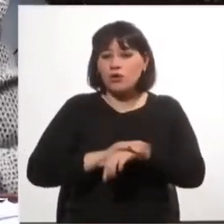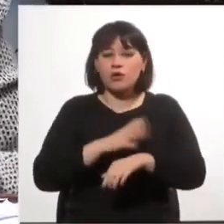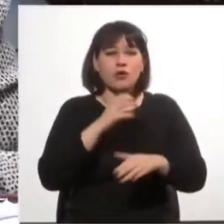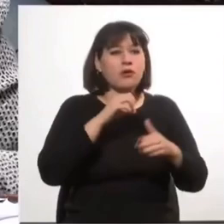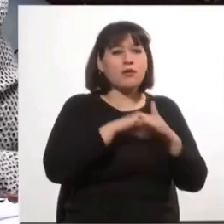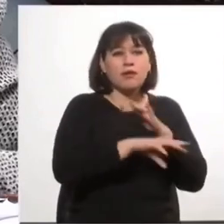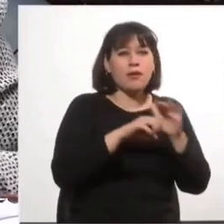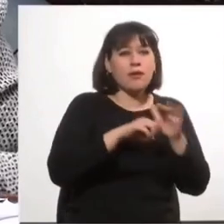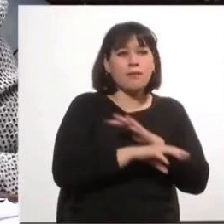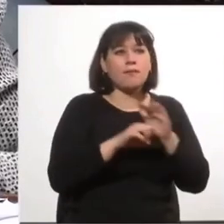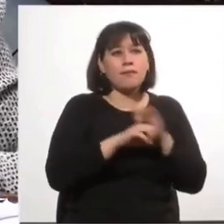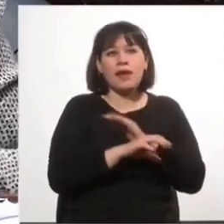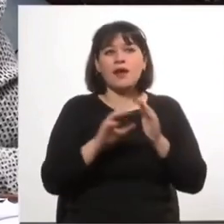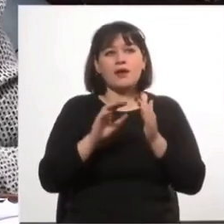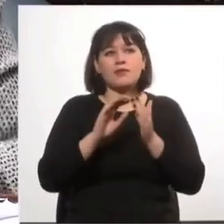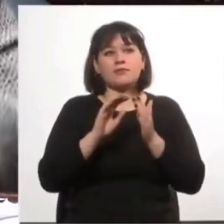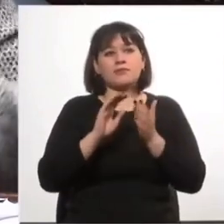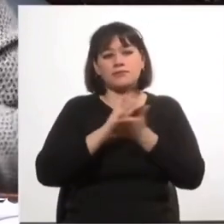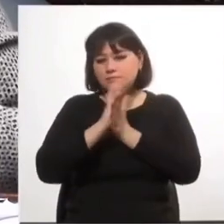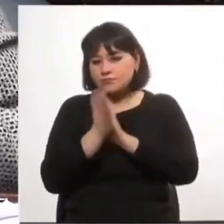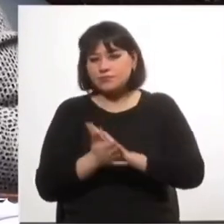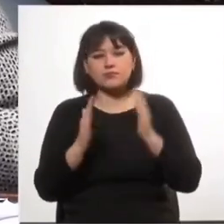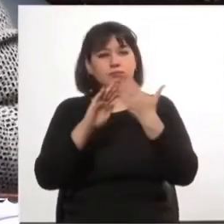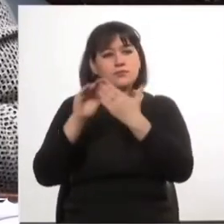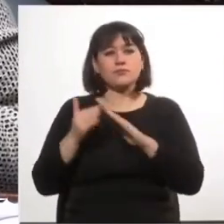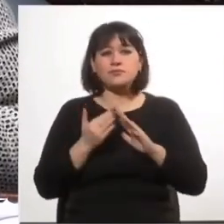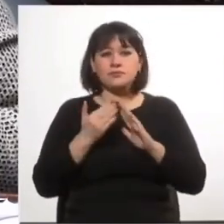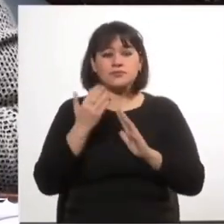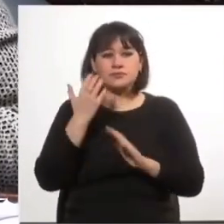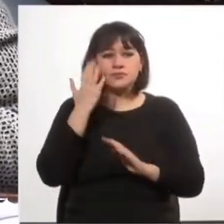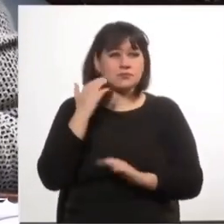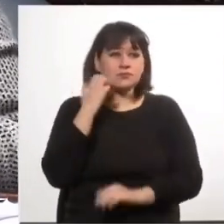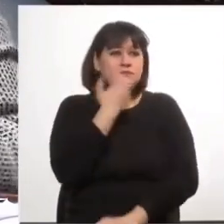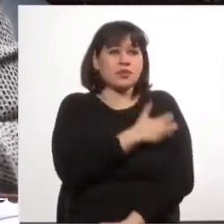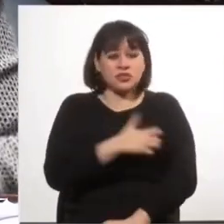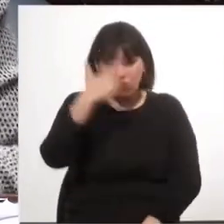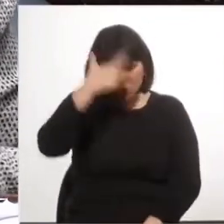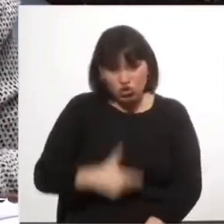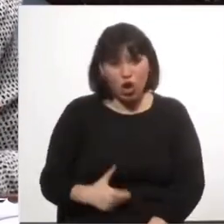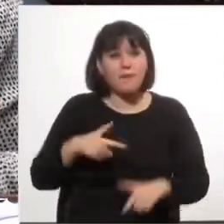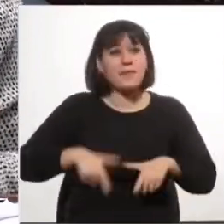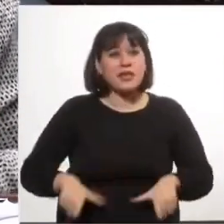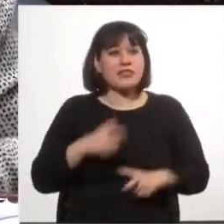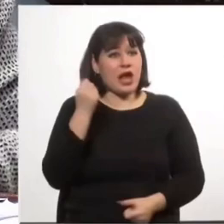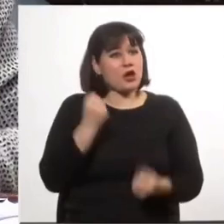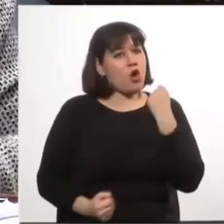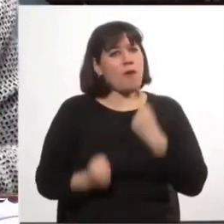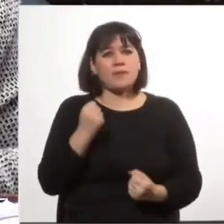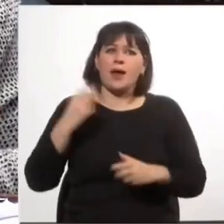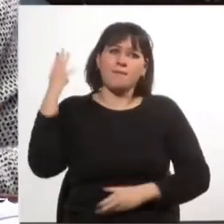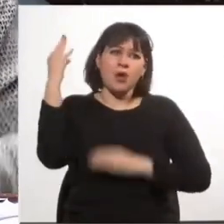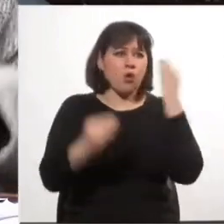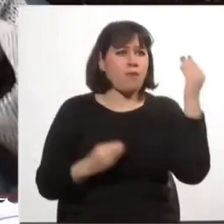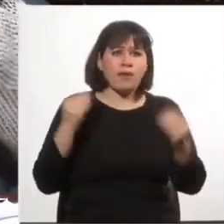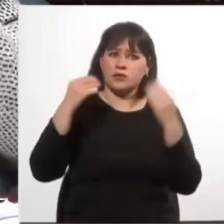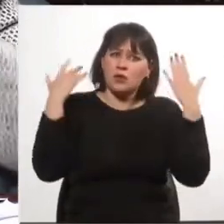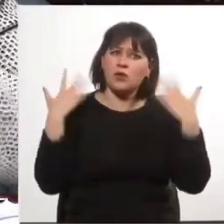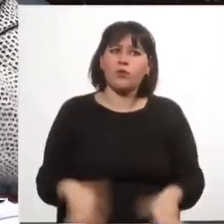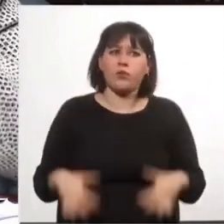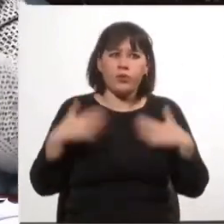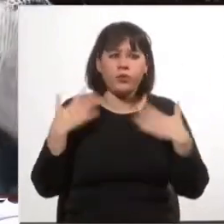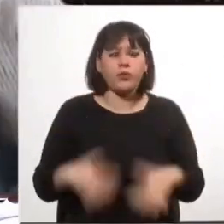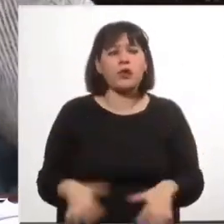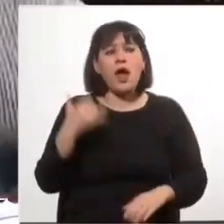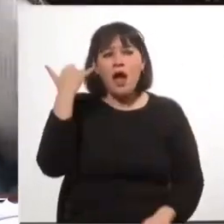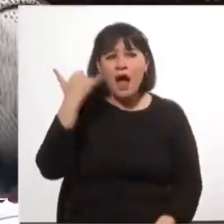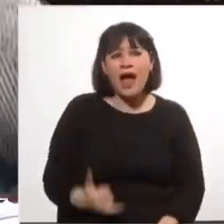ha planteado para la erradicación de los asentamientos. Le digo la verdad, si yo fuera ministra de Economía estaría con una preocupación tremenda de tener en